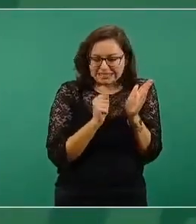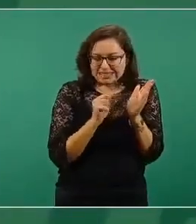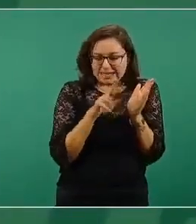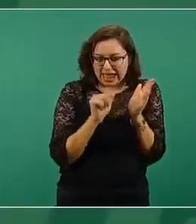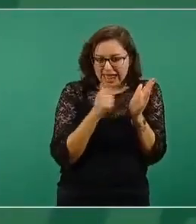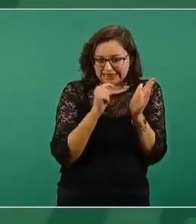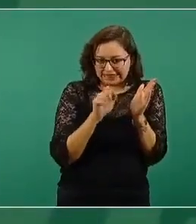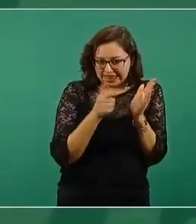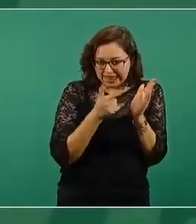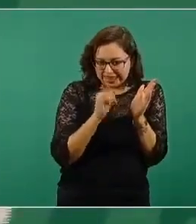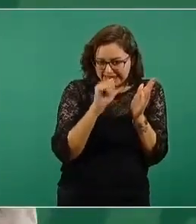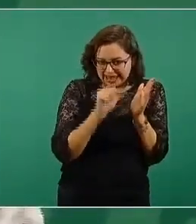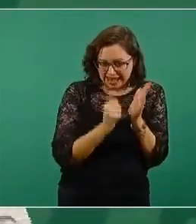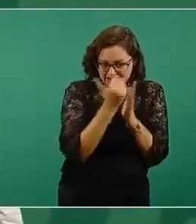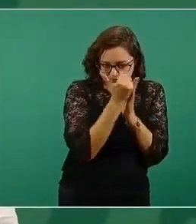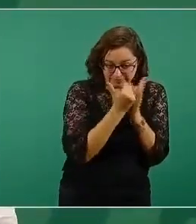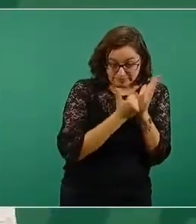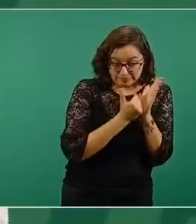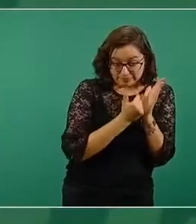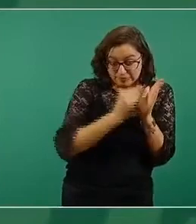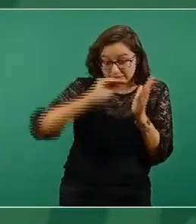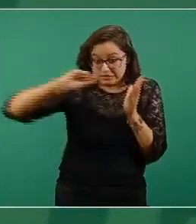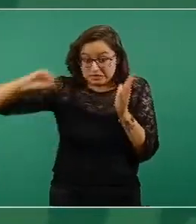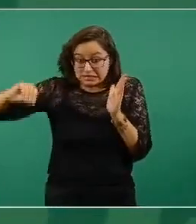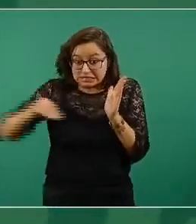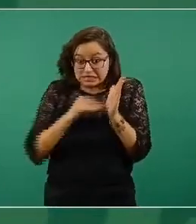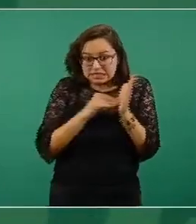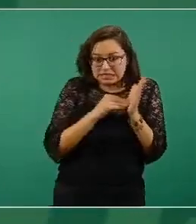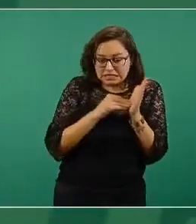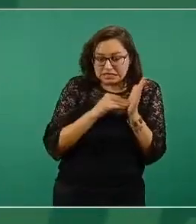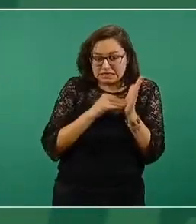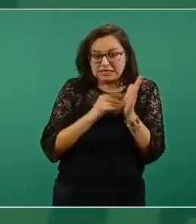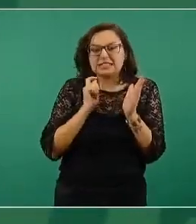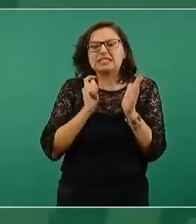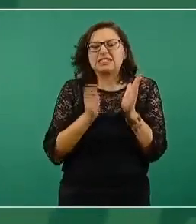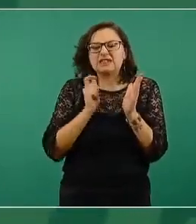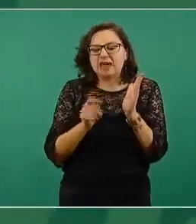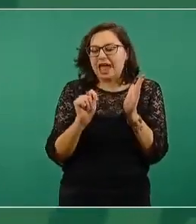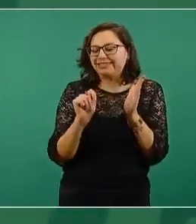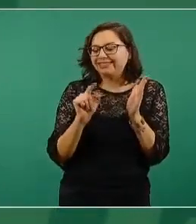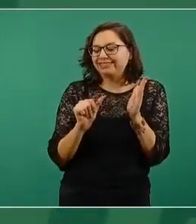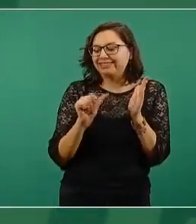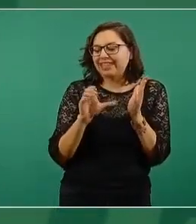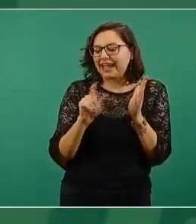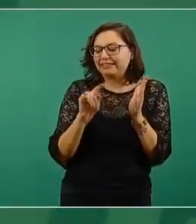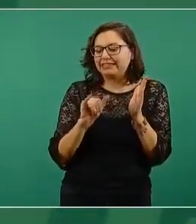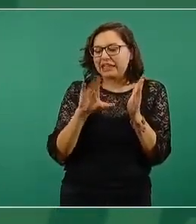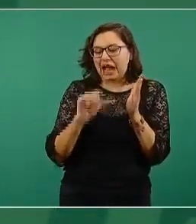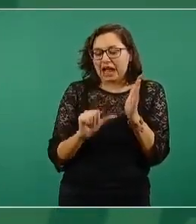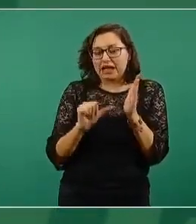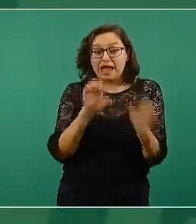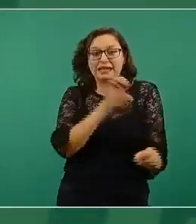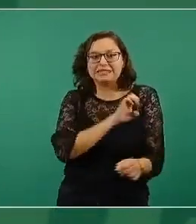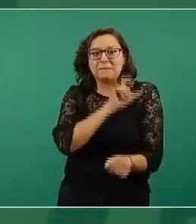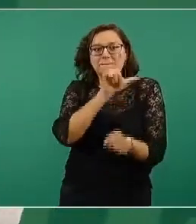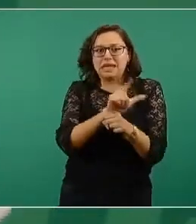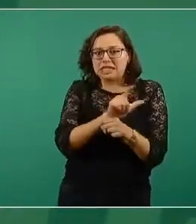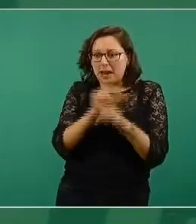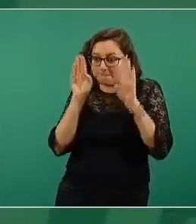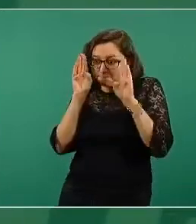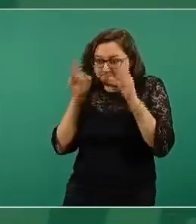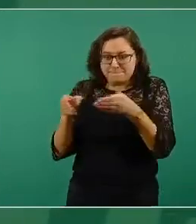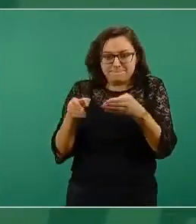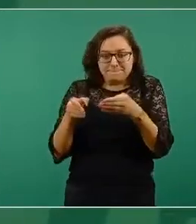es una componente de la estrategia que se aplica en periodos más cortos, en territorios más pequeños,